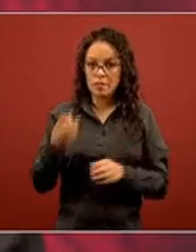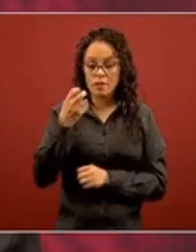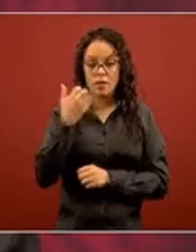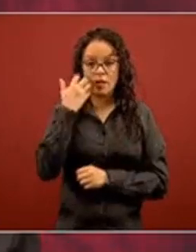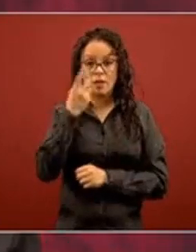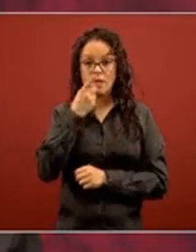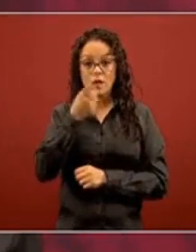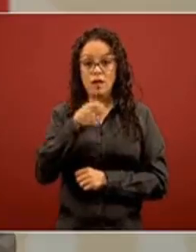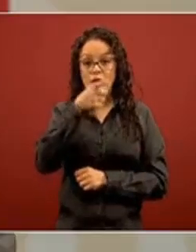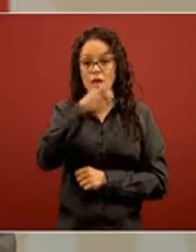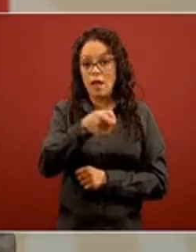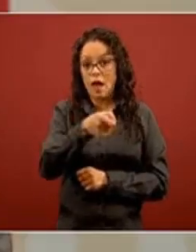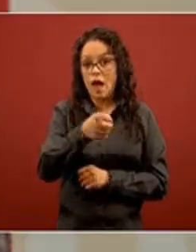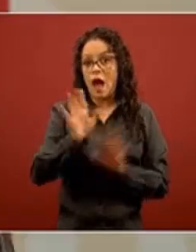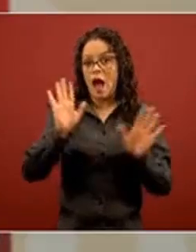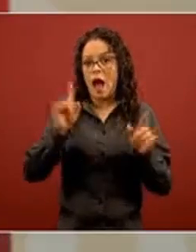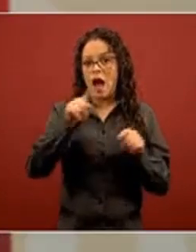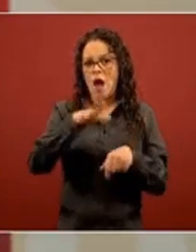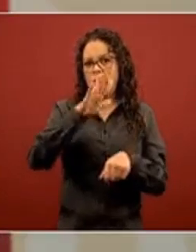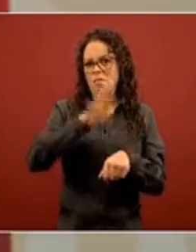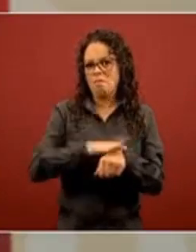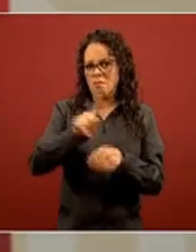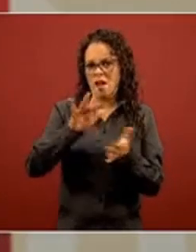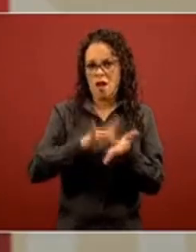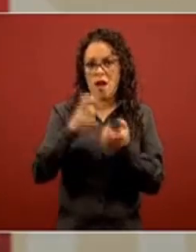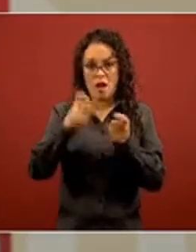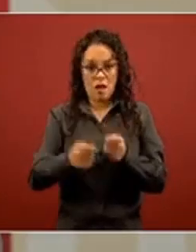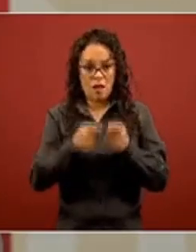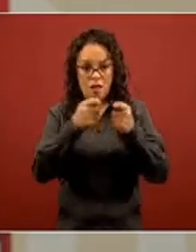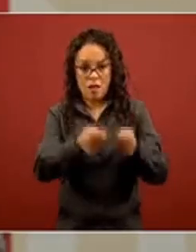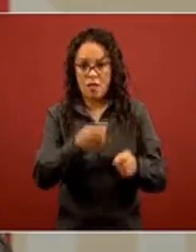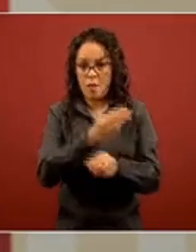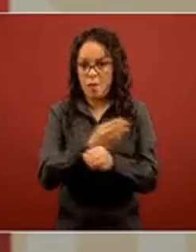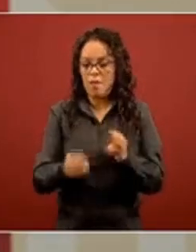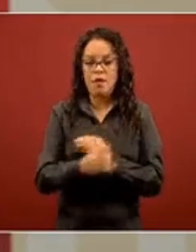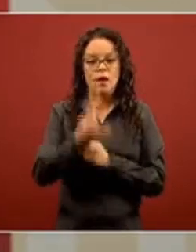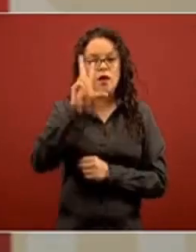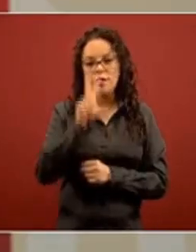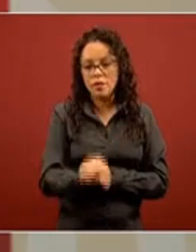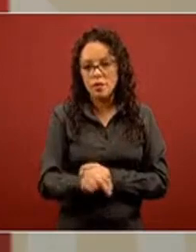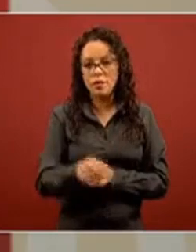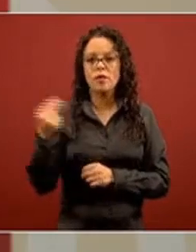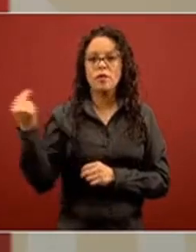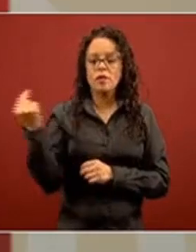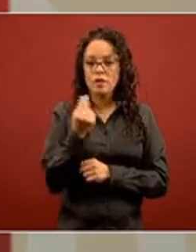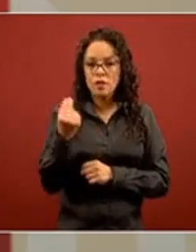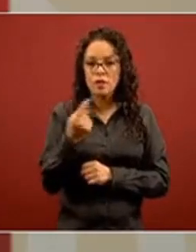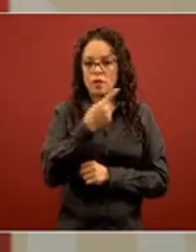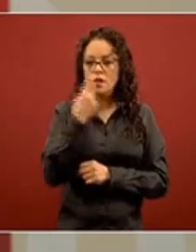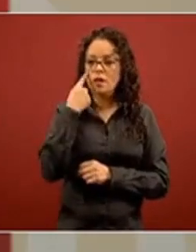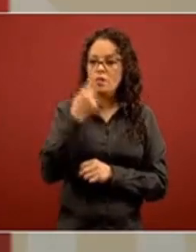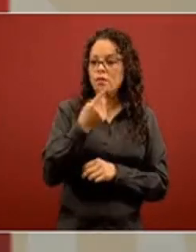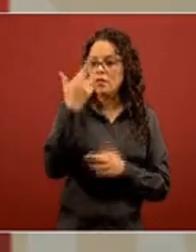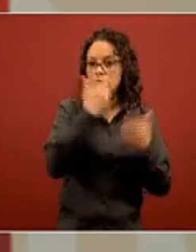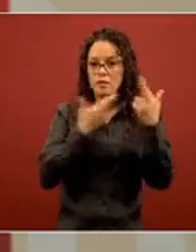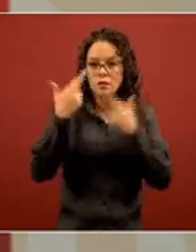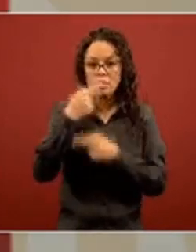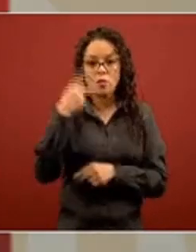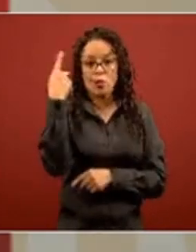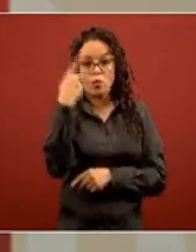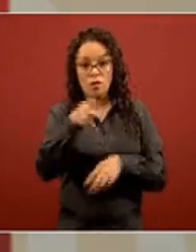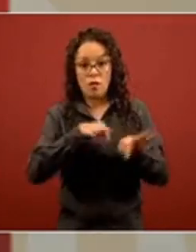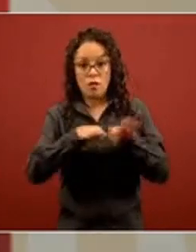preferencias, sencillamente que los equipos, si se siguen los lineamientos técnicos, se utilizan de acuerdo a las actividades que se